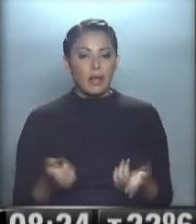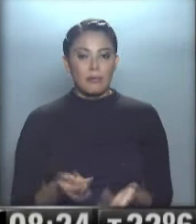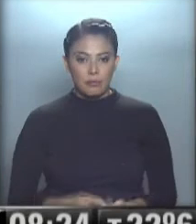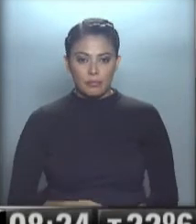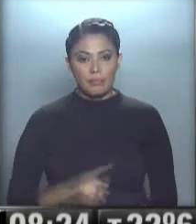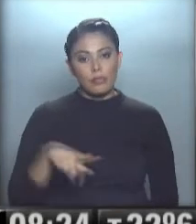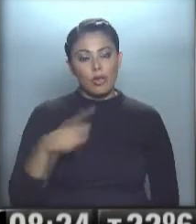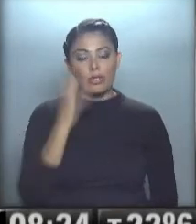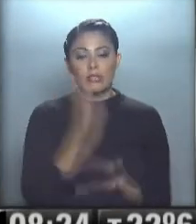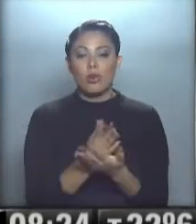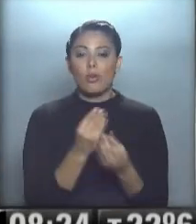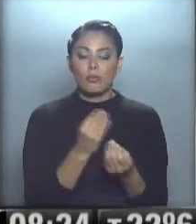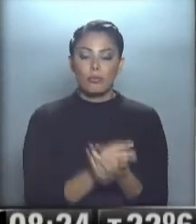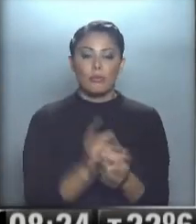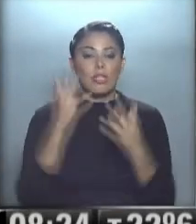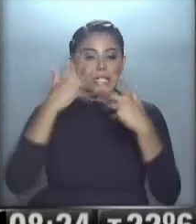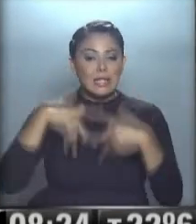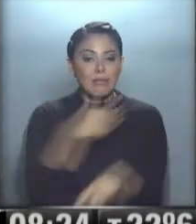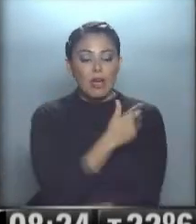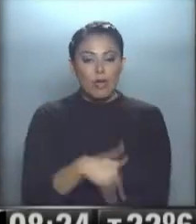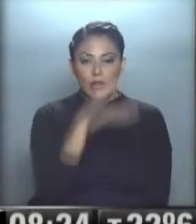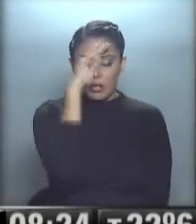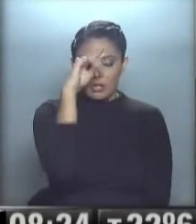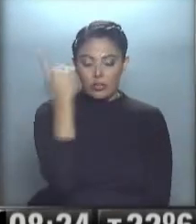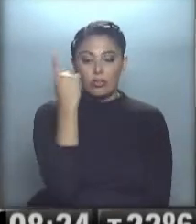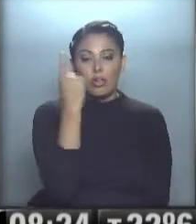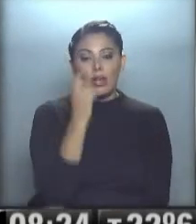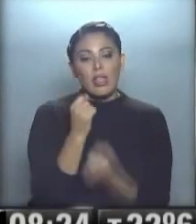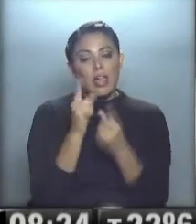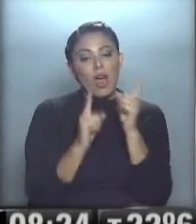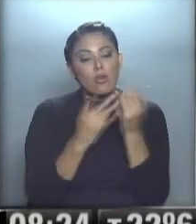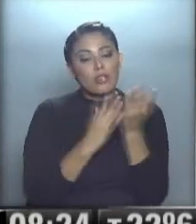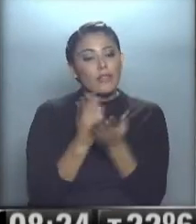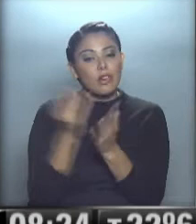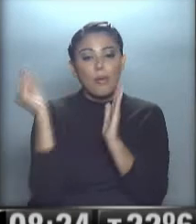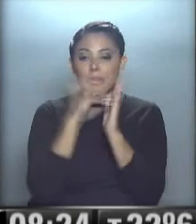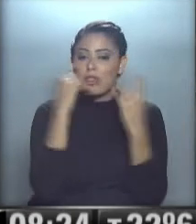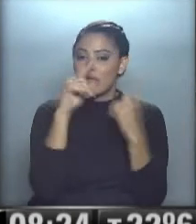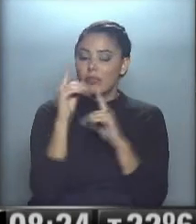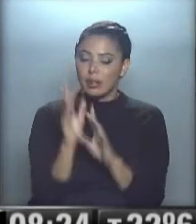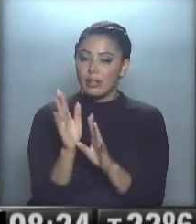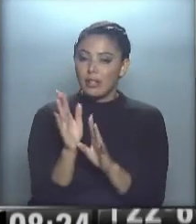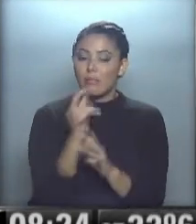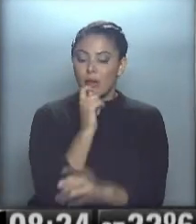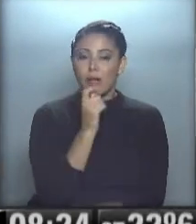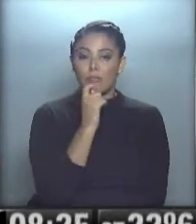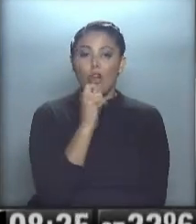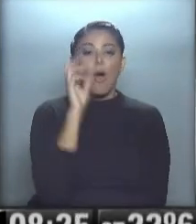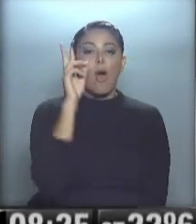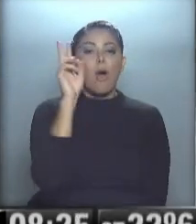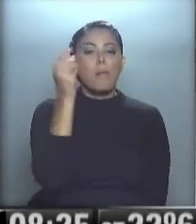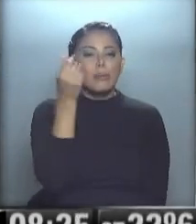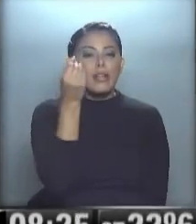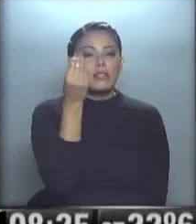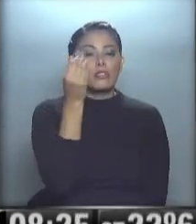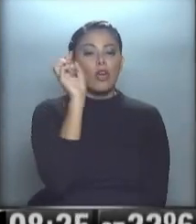el sistema en donde el Estado provee determinado tipo de servicios a precios diferenciales. El precio de la energía